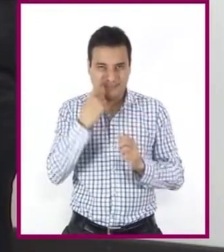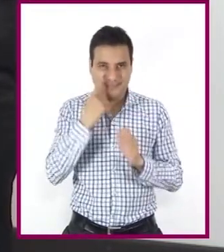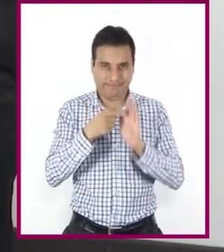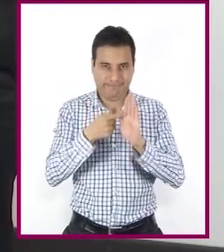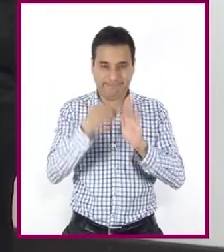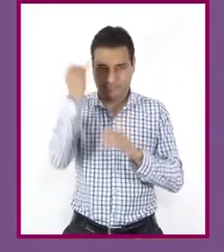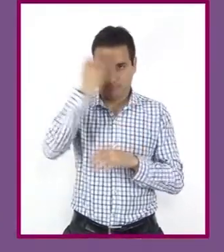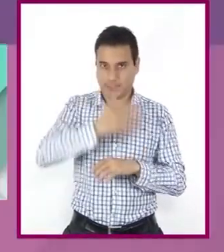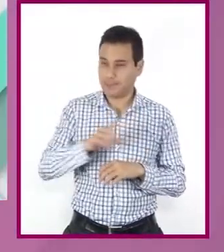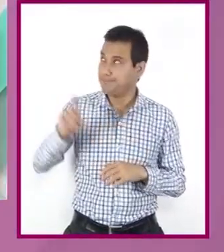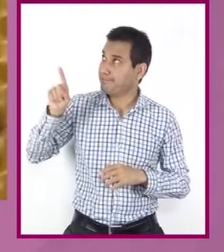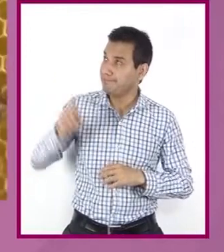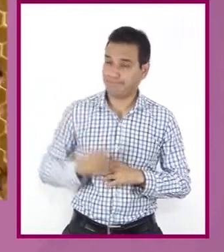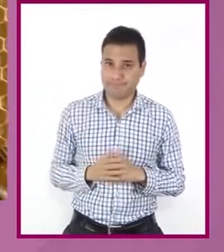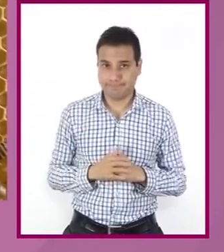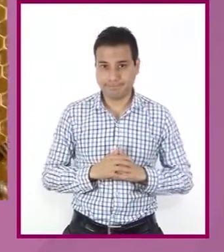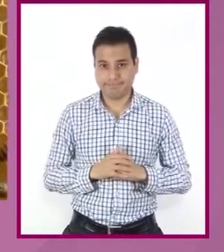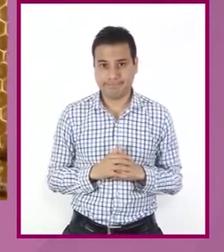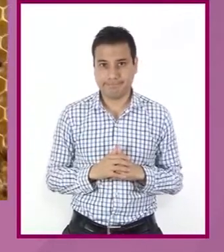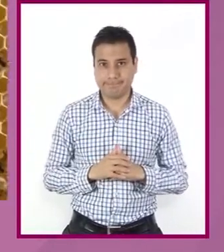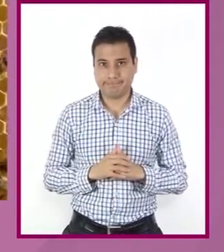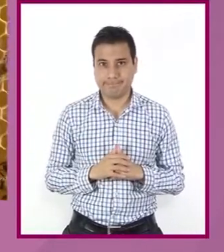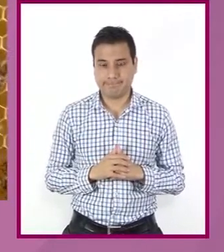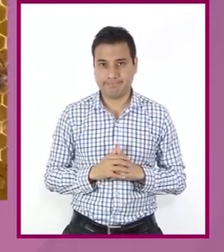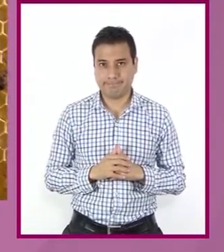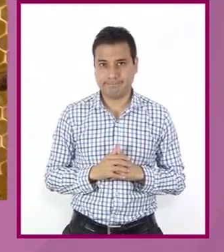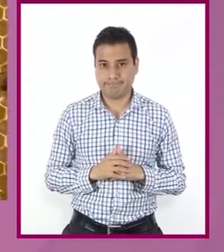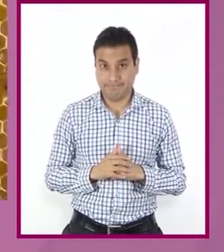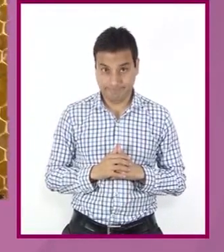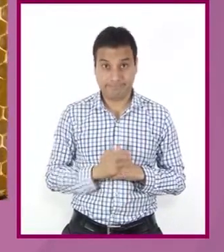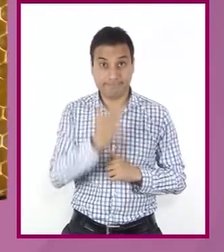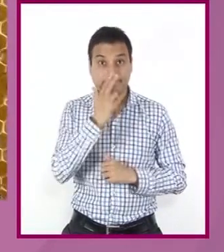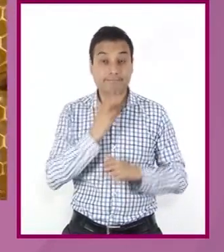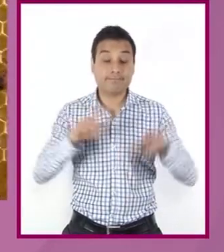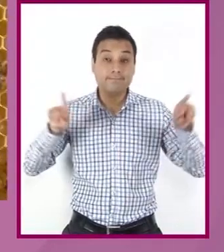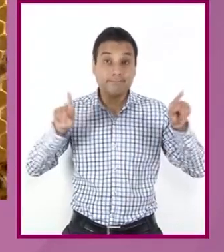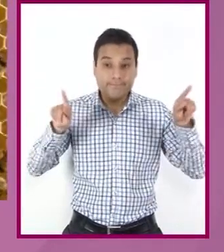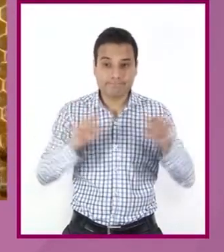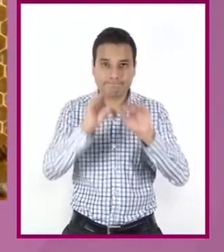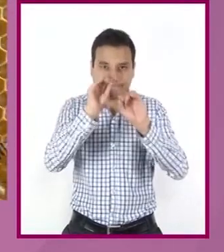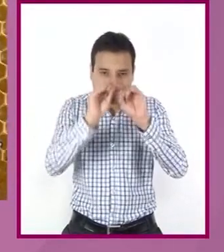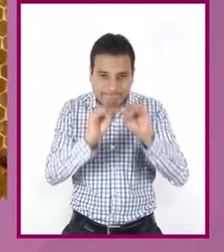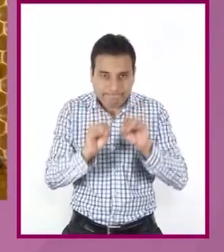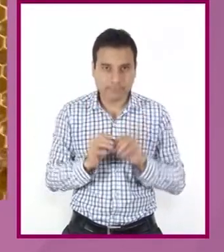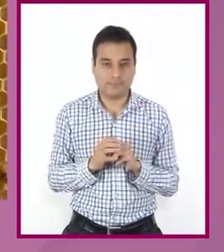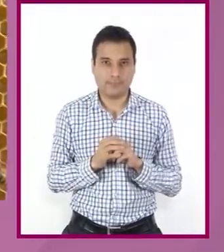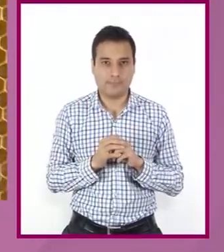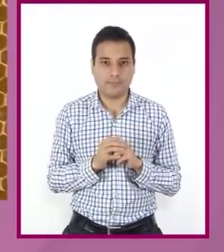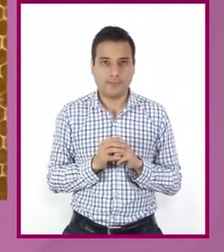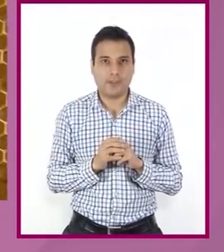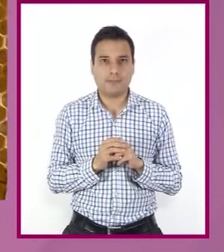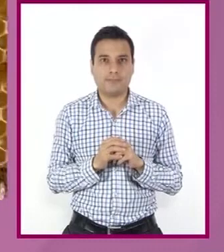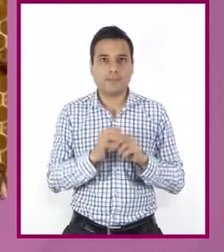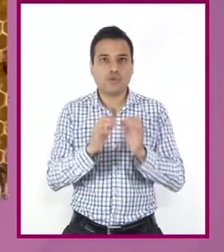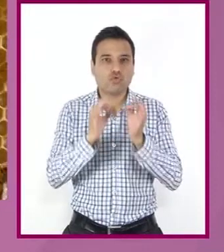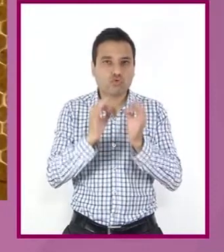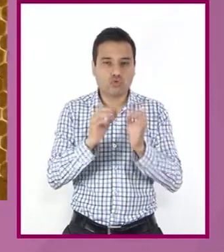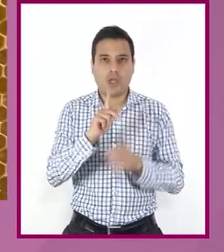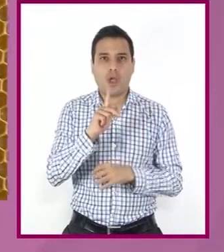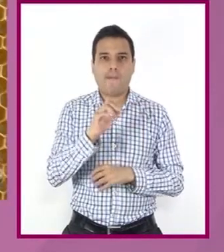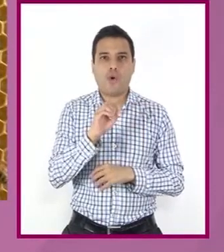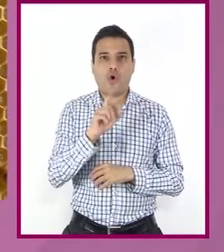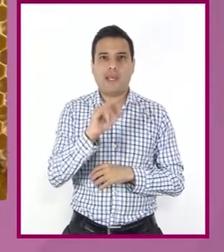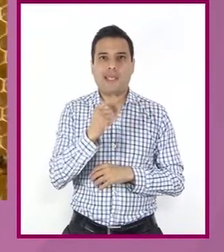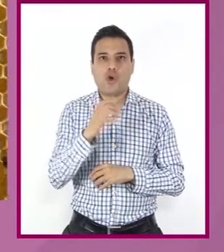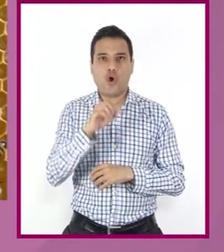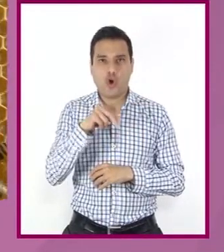siguiente imagen. En la imagen pueden ver cómo las abejas construyen sus celdillas, que adquieren la forma de un polígono regular,